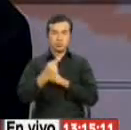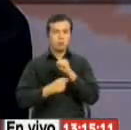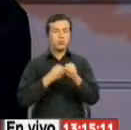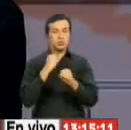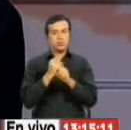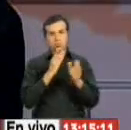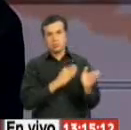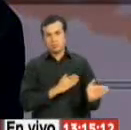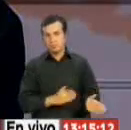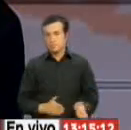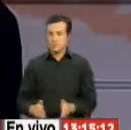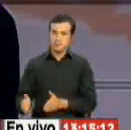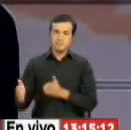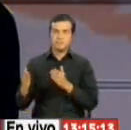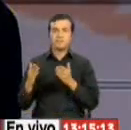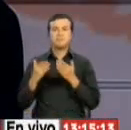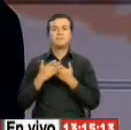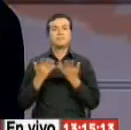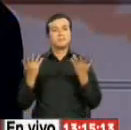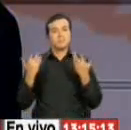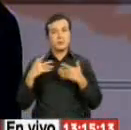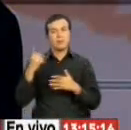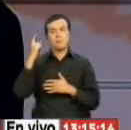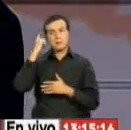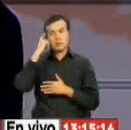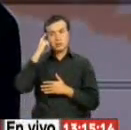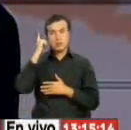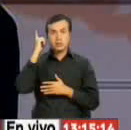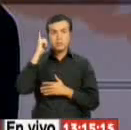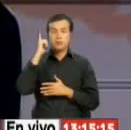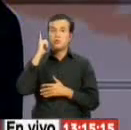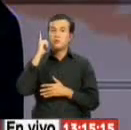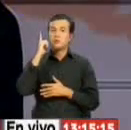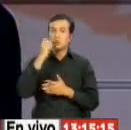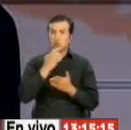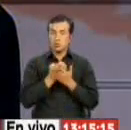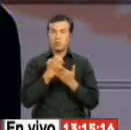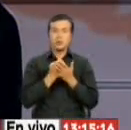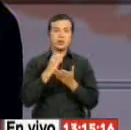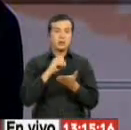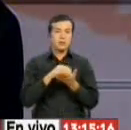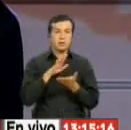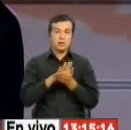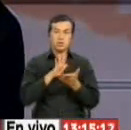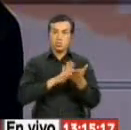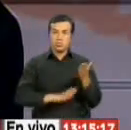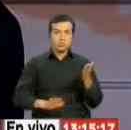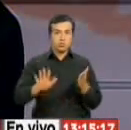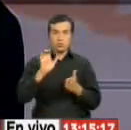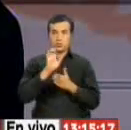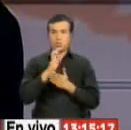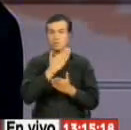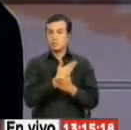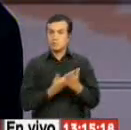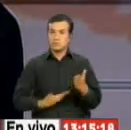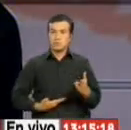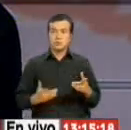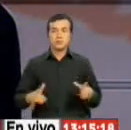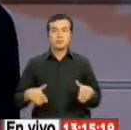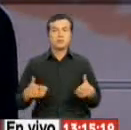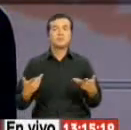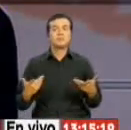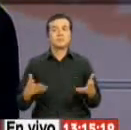está previendo en este sentido si consideramos de que las medidas económicas implementadas en el país por el presidente moreno